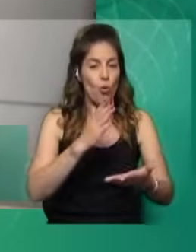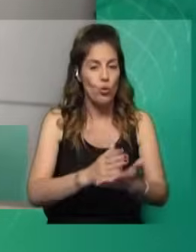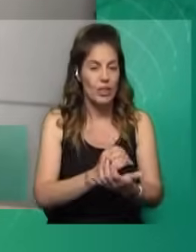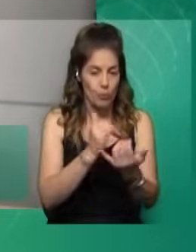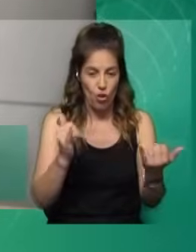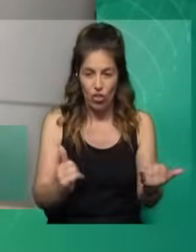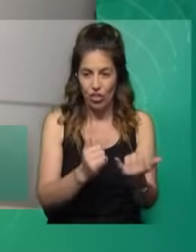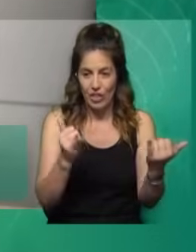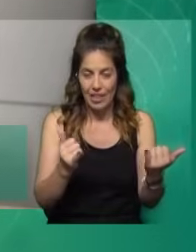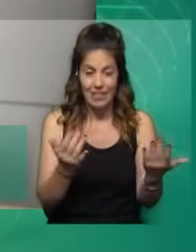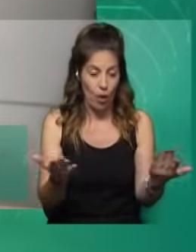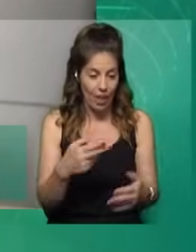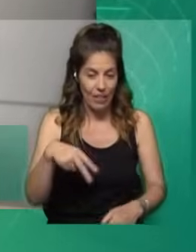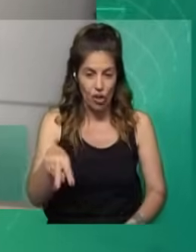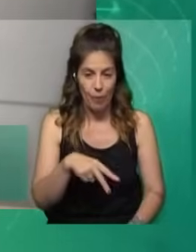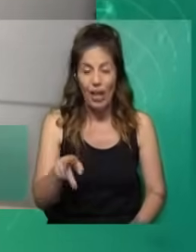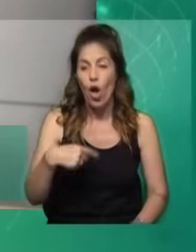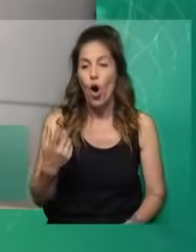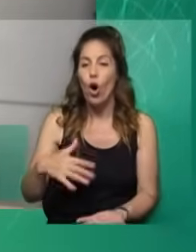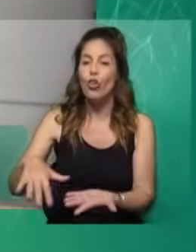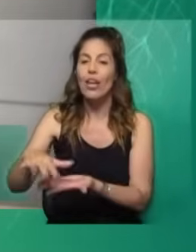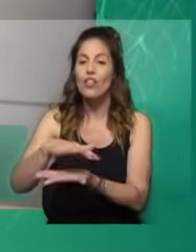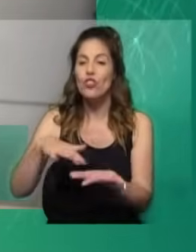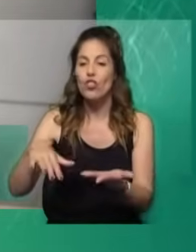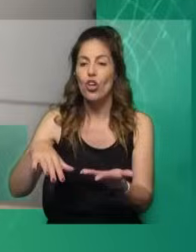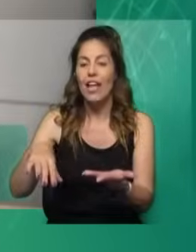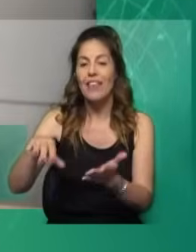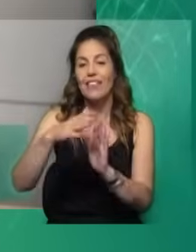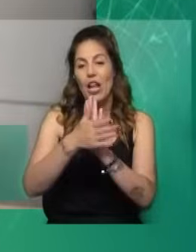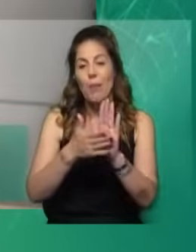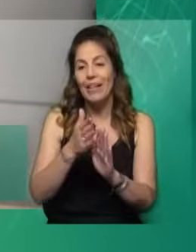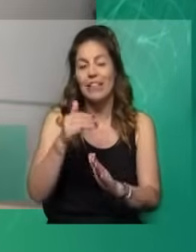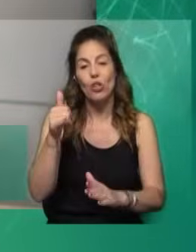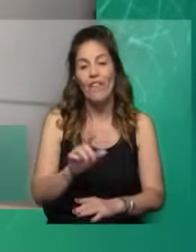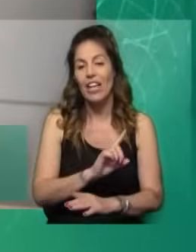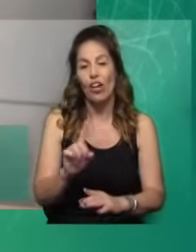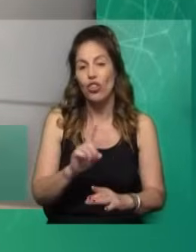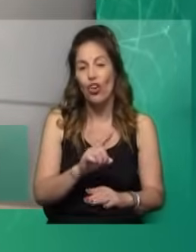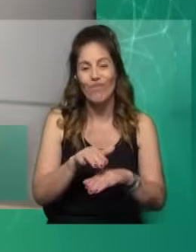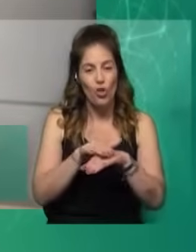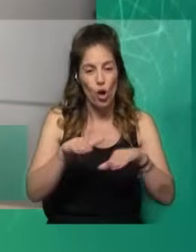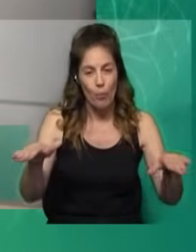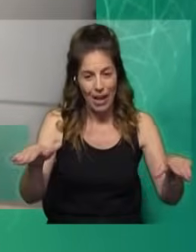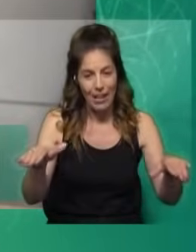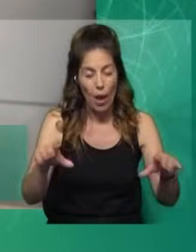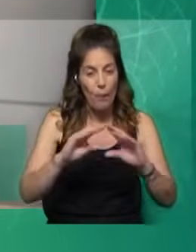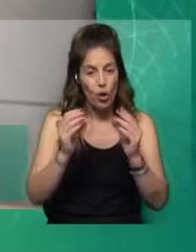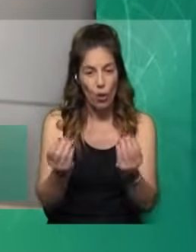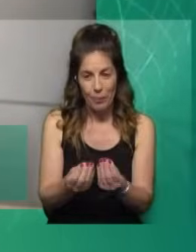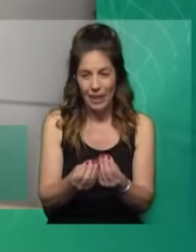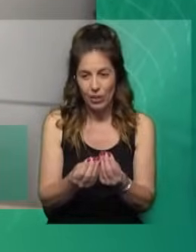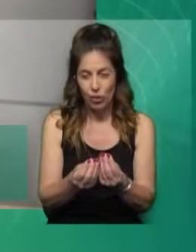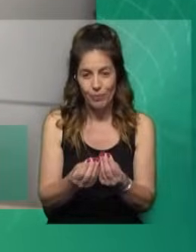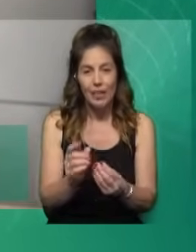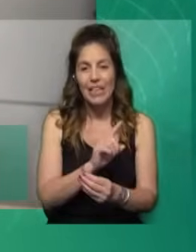días que ahora de noviembre Pero hay otras zonas del país en los que la situación todavía no ha llegado a normalizarse por completo ni se